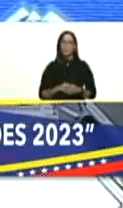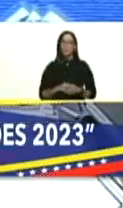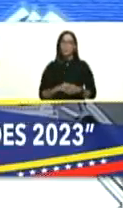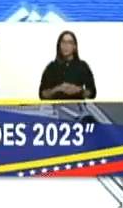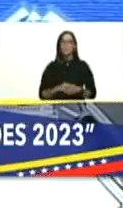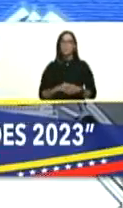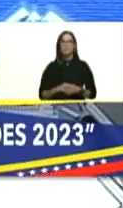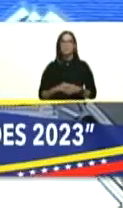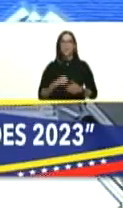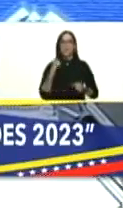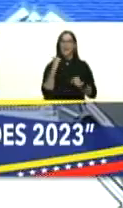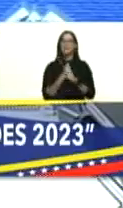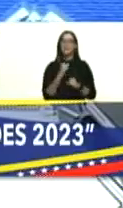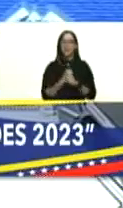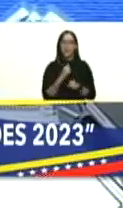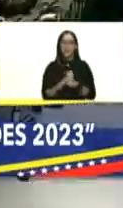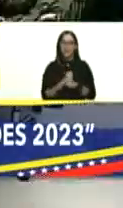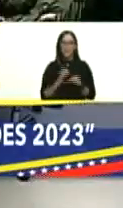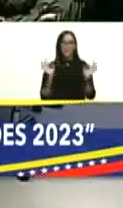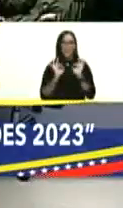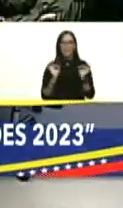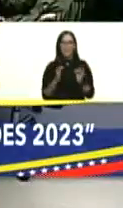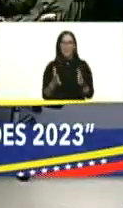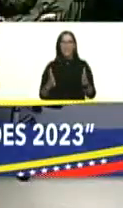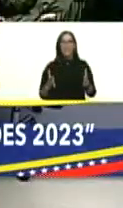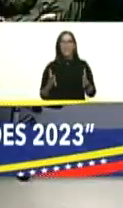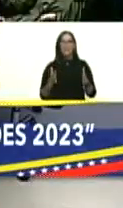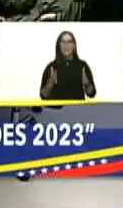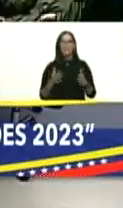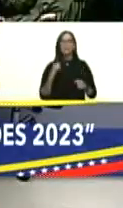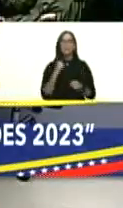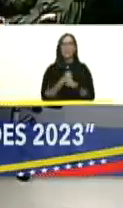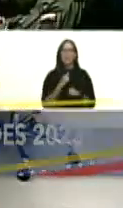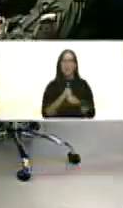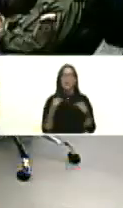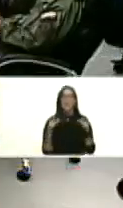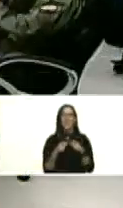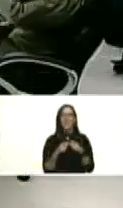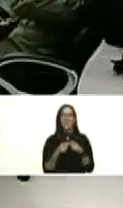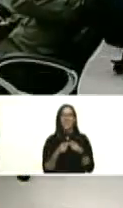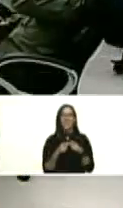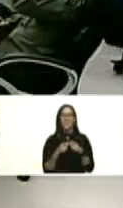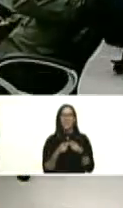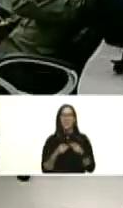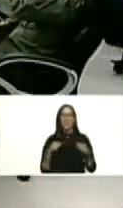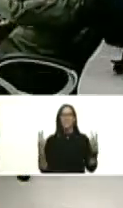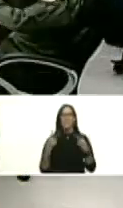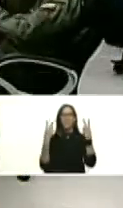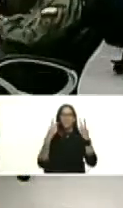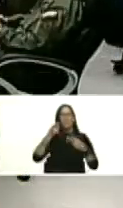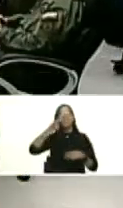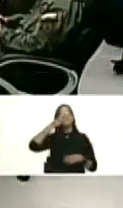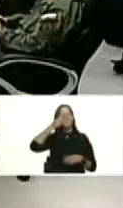al trabajo nadie le gana trabajo en equipo victoria segura victoria segura